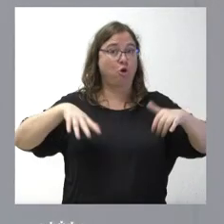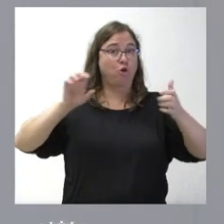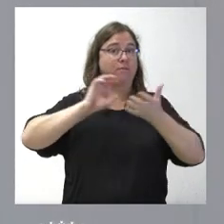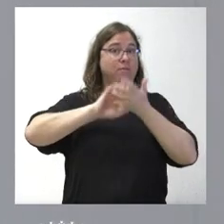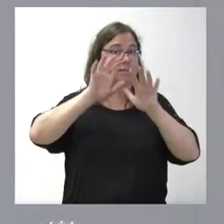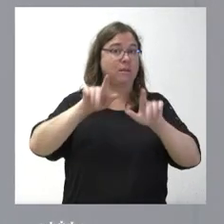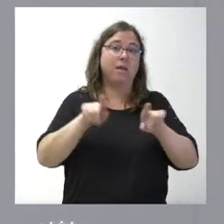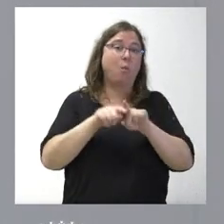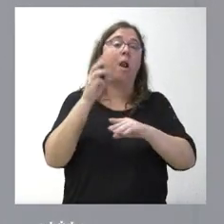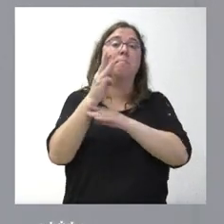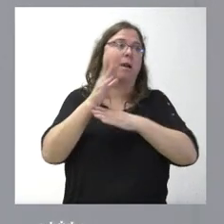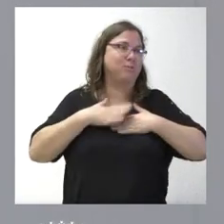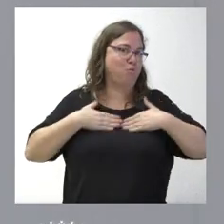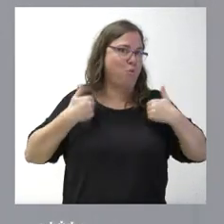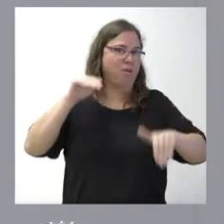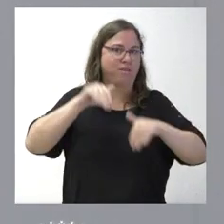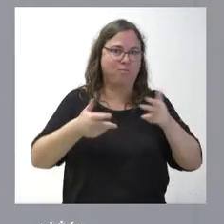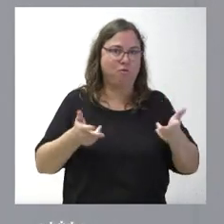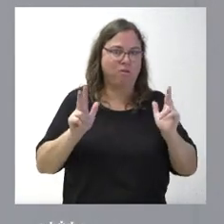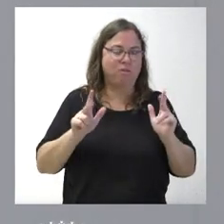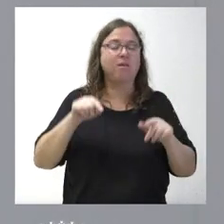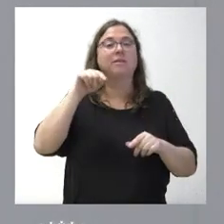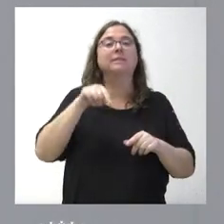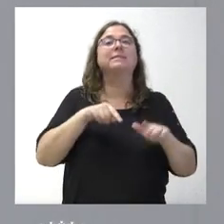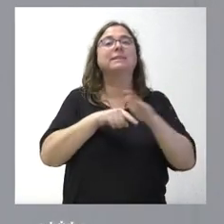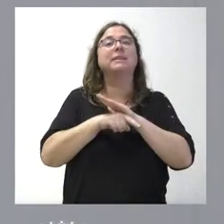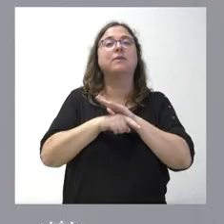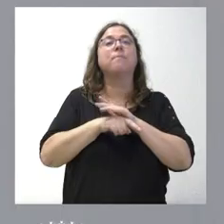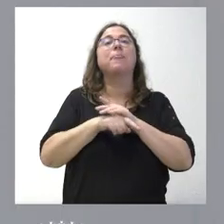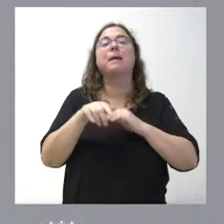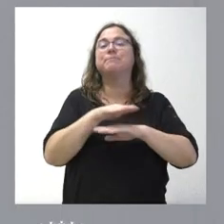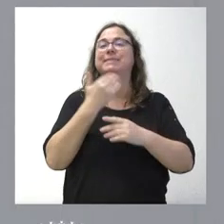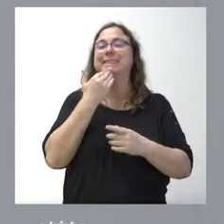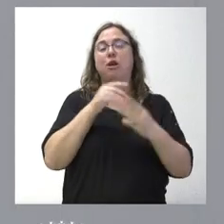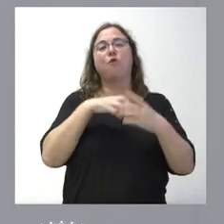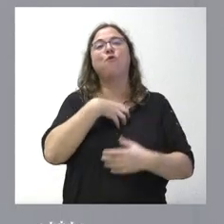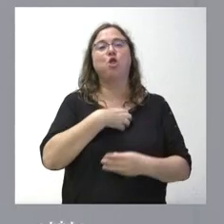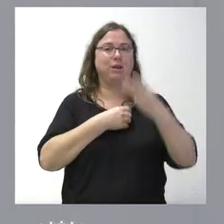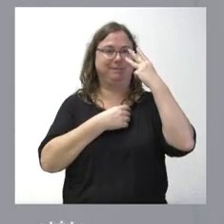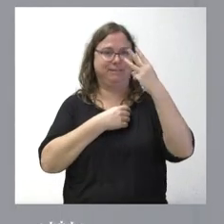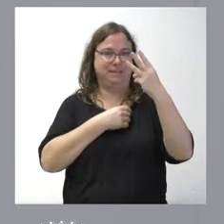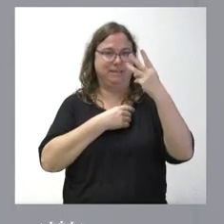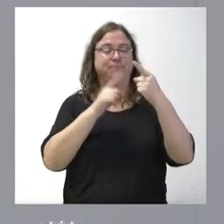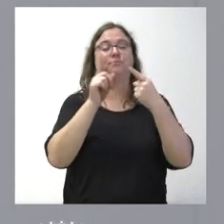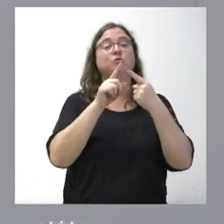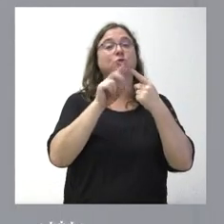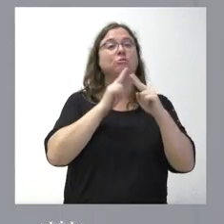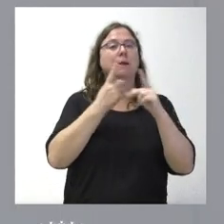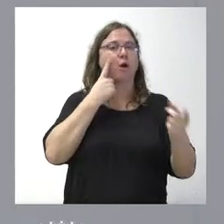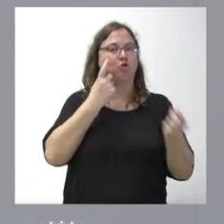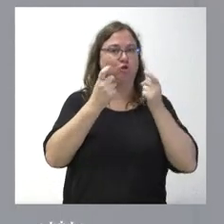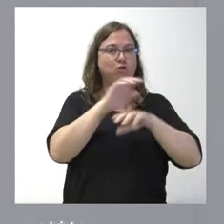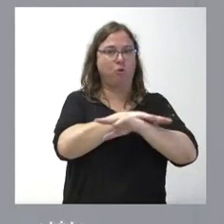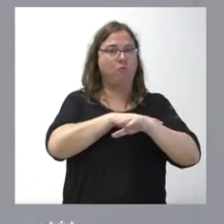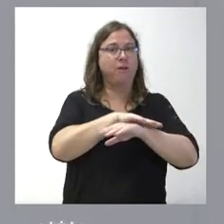cualquier parlamento democrático y en el régimen parlamentario en el que vivimos pues tienen básicamente tres funciones una labor del control al gobierno